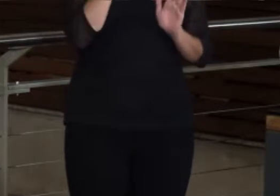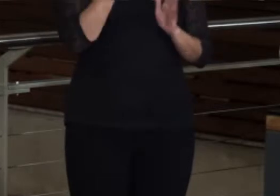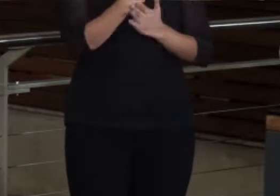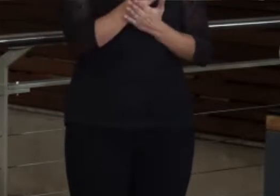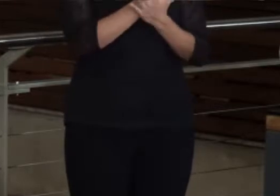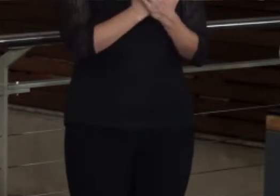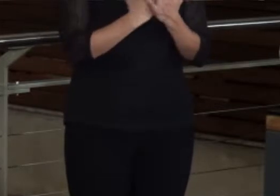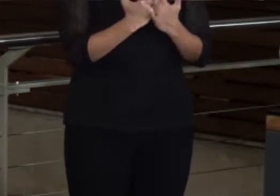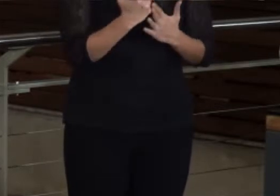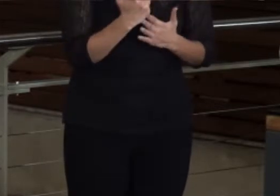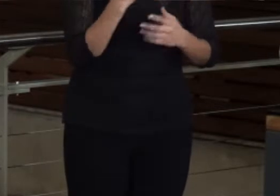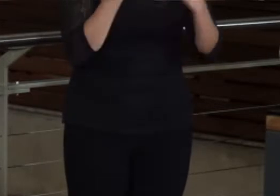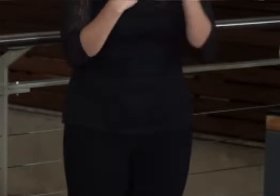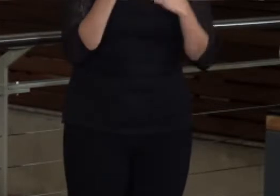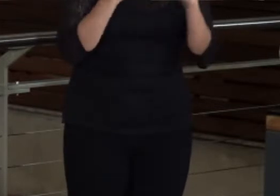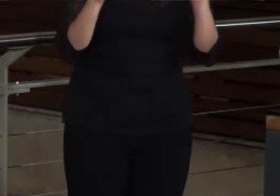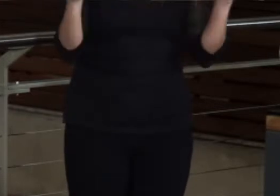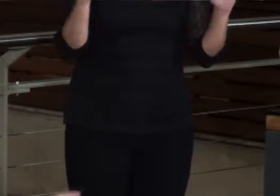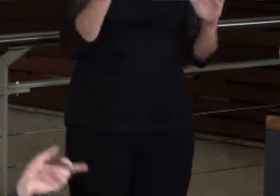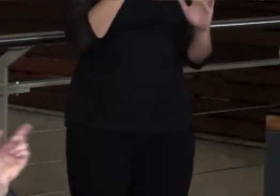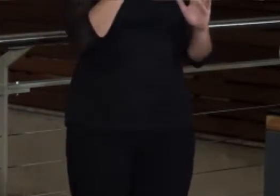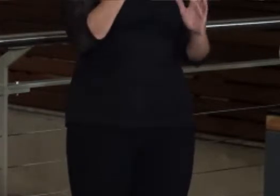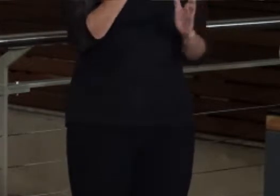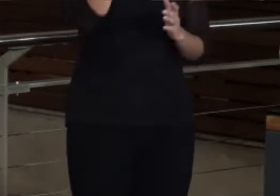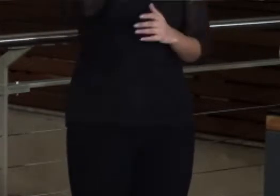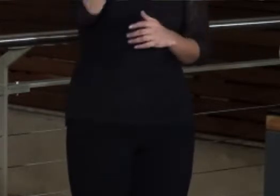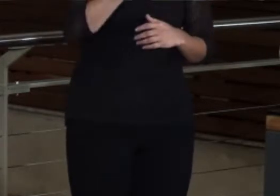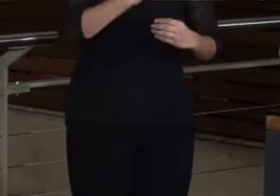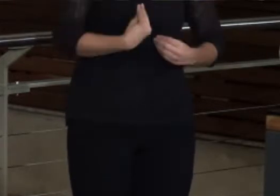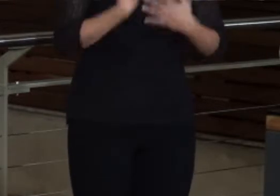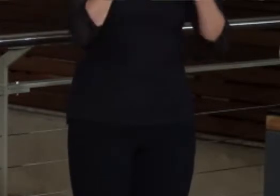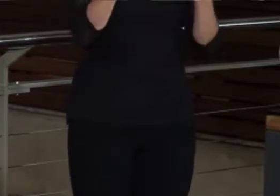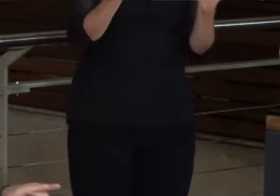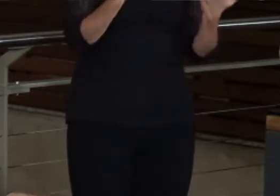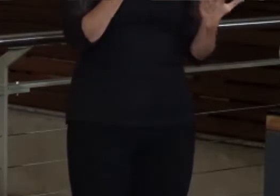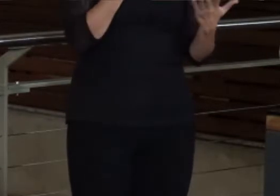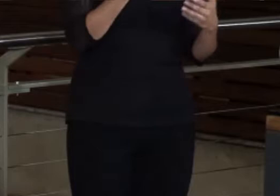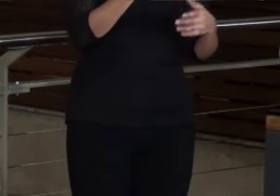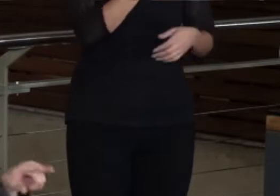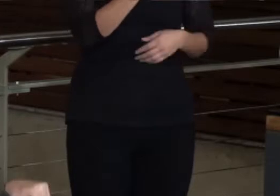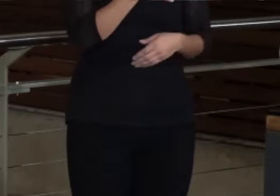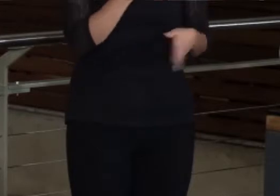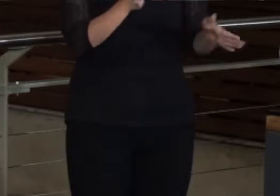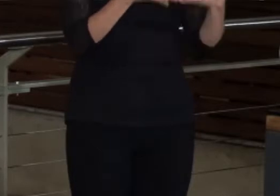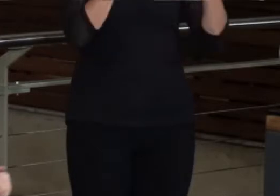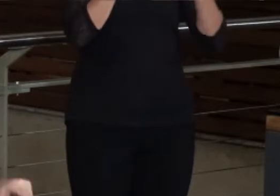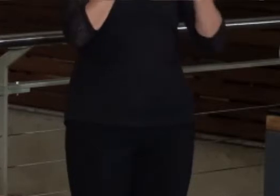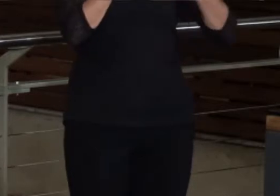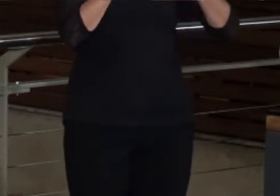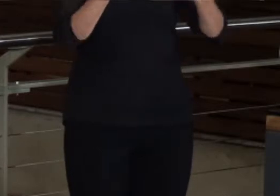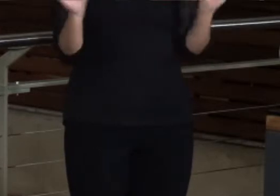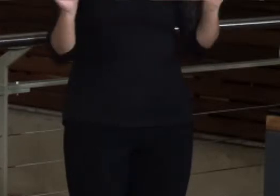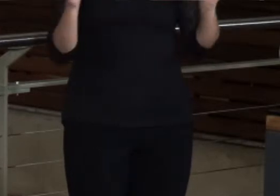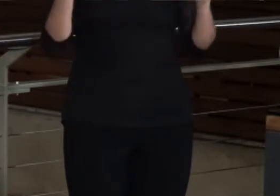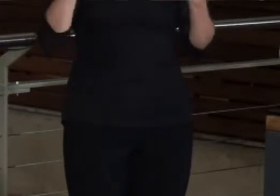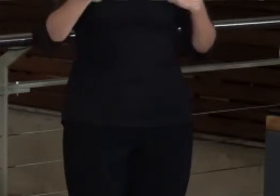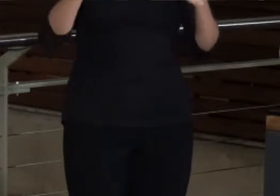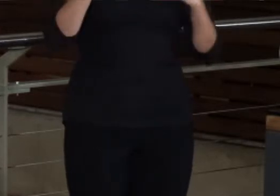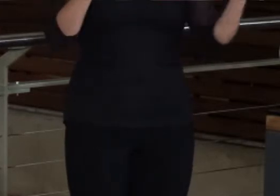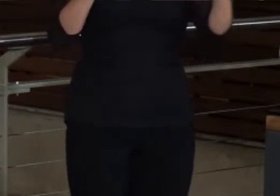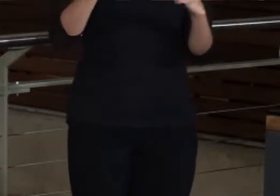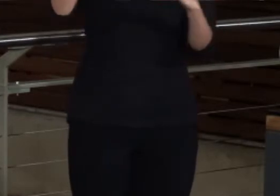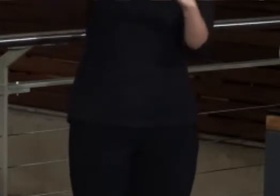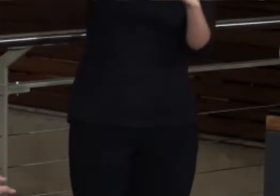nos abrió el corazón a todos los que los que estamos alrededor no nos abriendo el corazón es